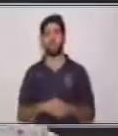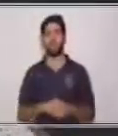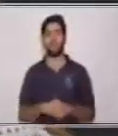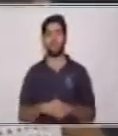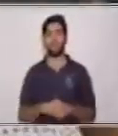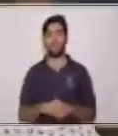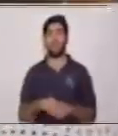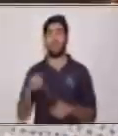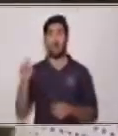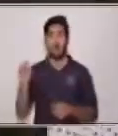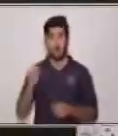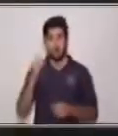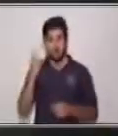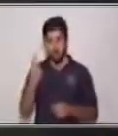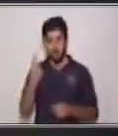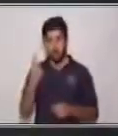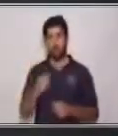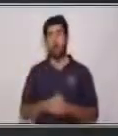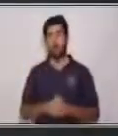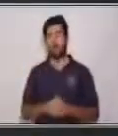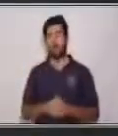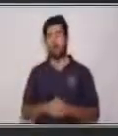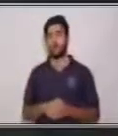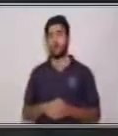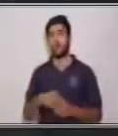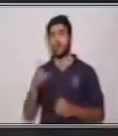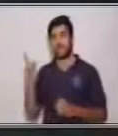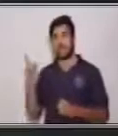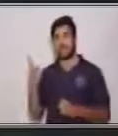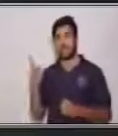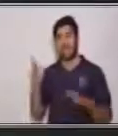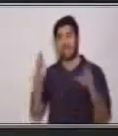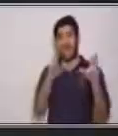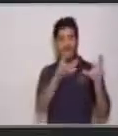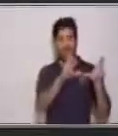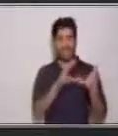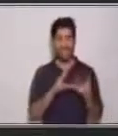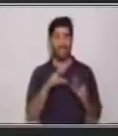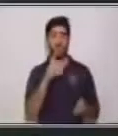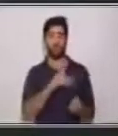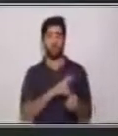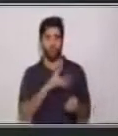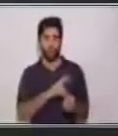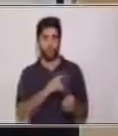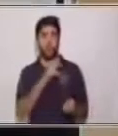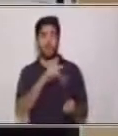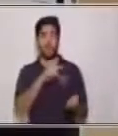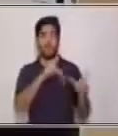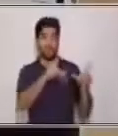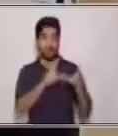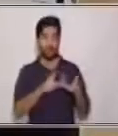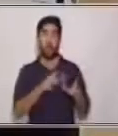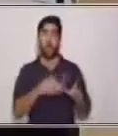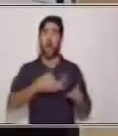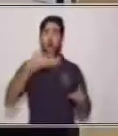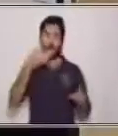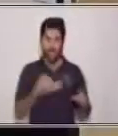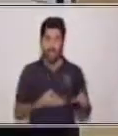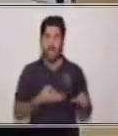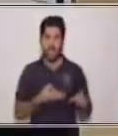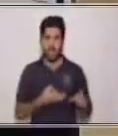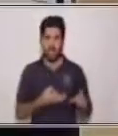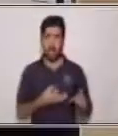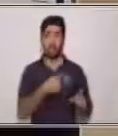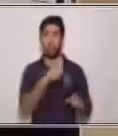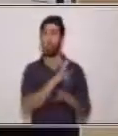Primero, es que la receta o prescripción médica es una nota oficial, es un documento oficial. La pueden